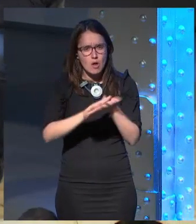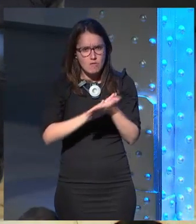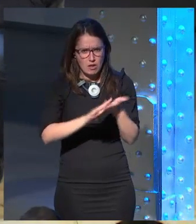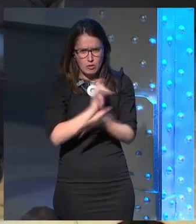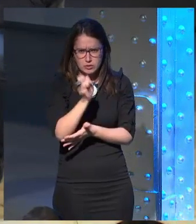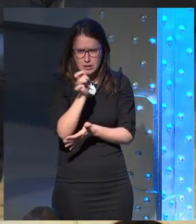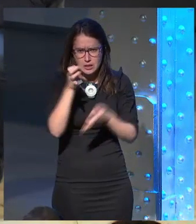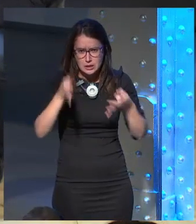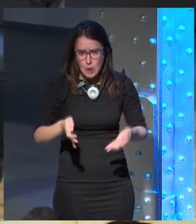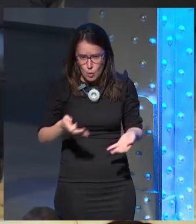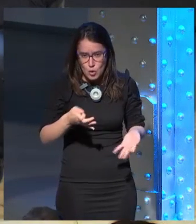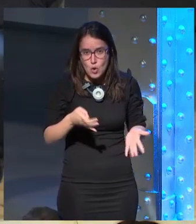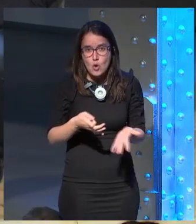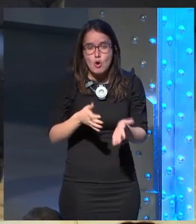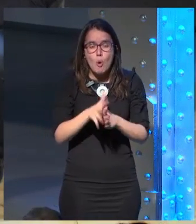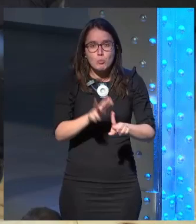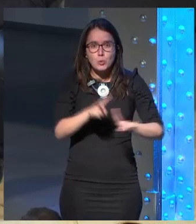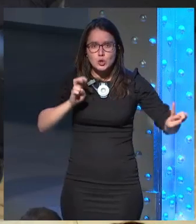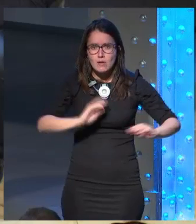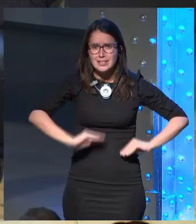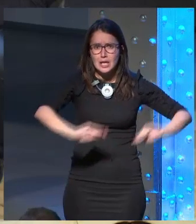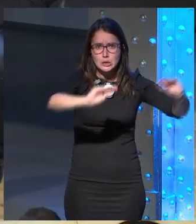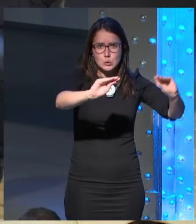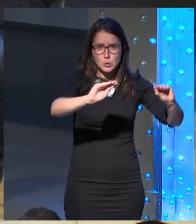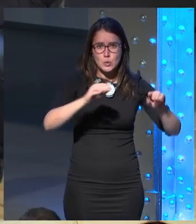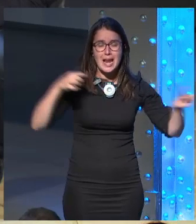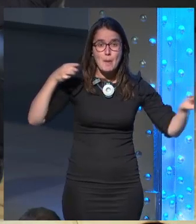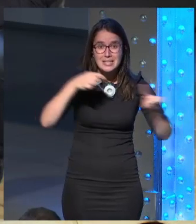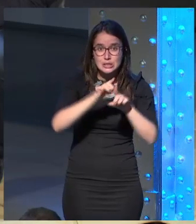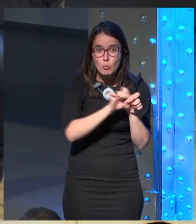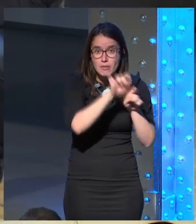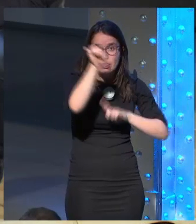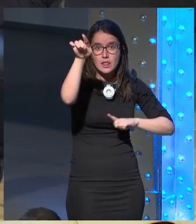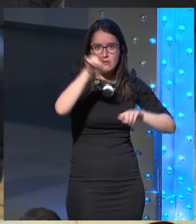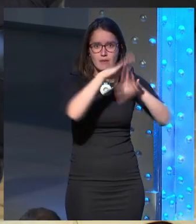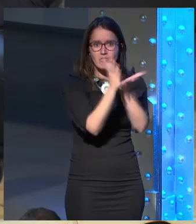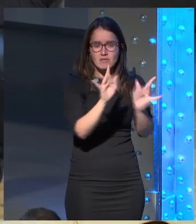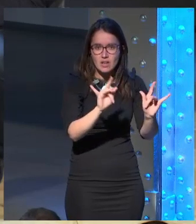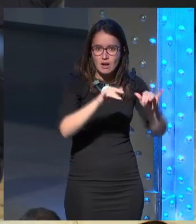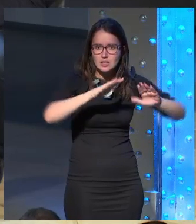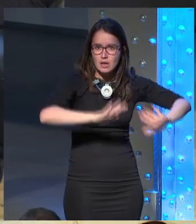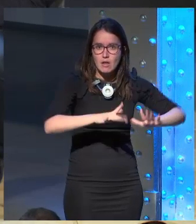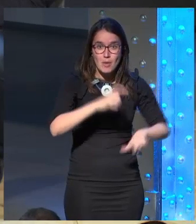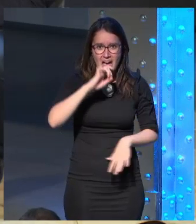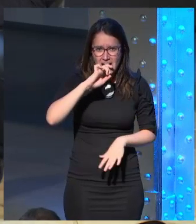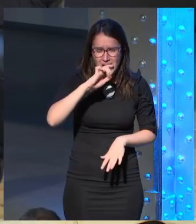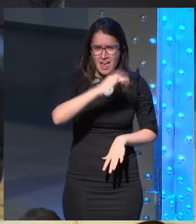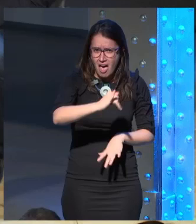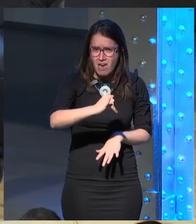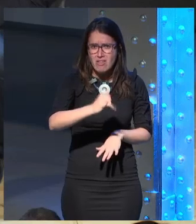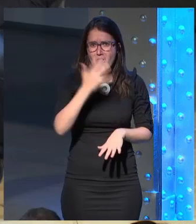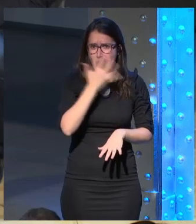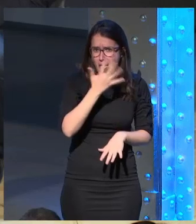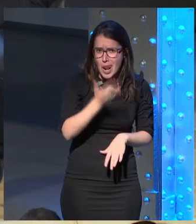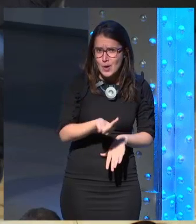respecto. De cómo es la perspectiva de la otra parte de esta misión, del que se queda en tierra. ¿Tenía envidia? ¿Tenía